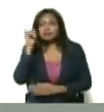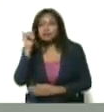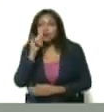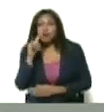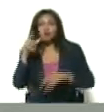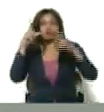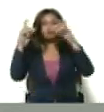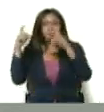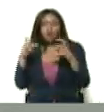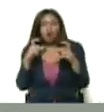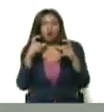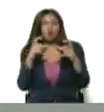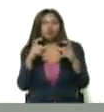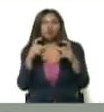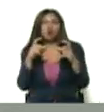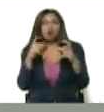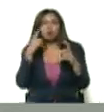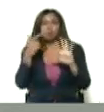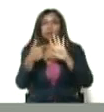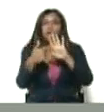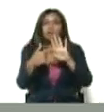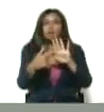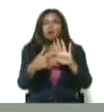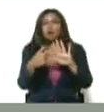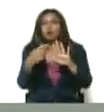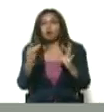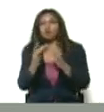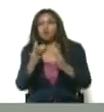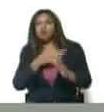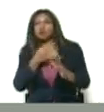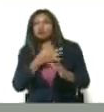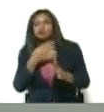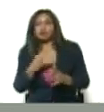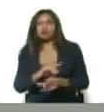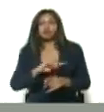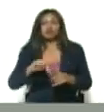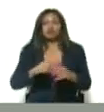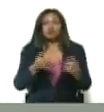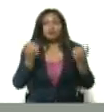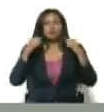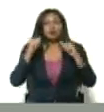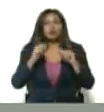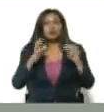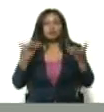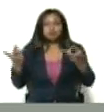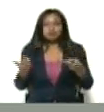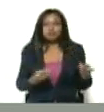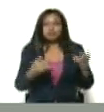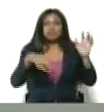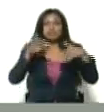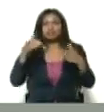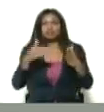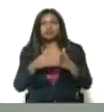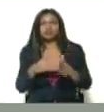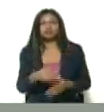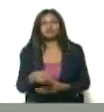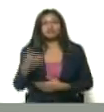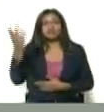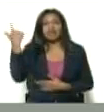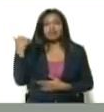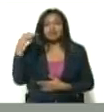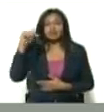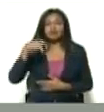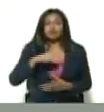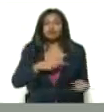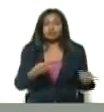redes. Nos preparamos para recibir a 15.000. Entre ayer y hoy